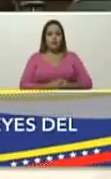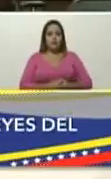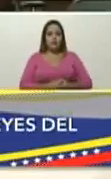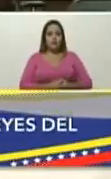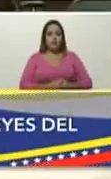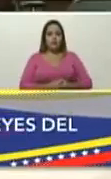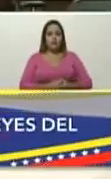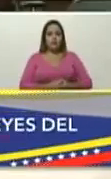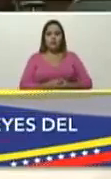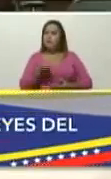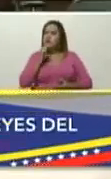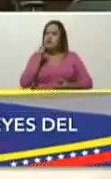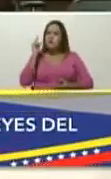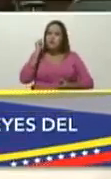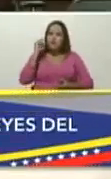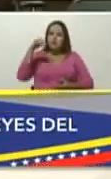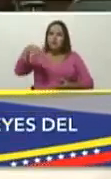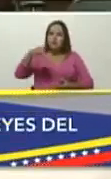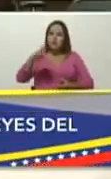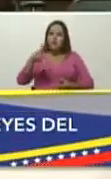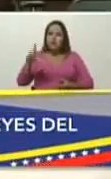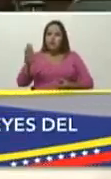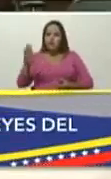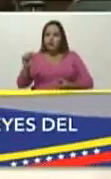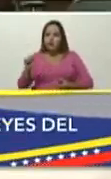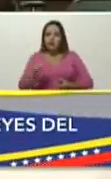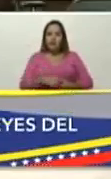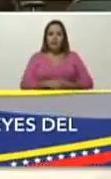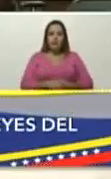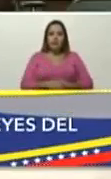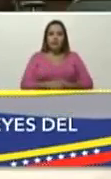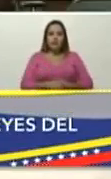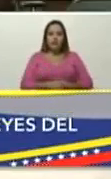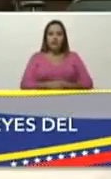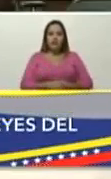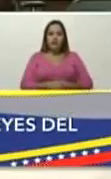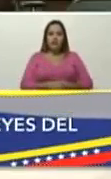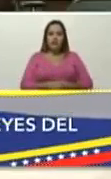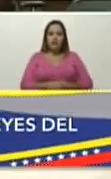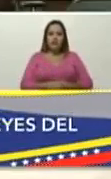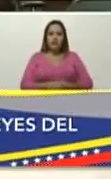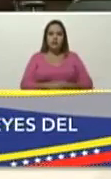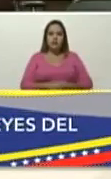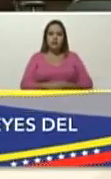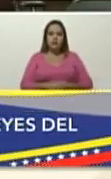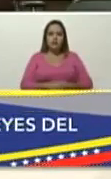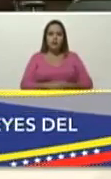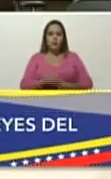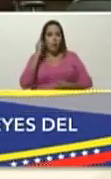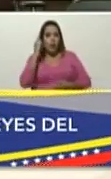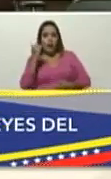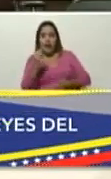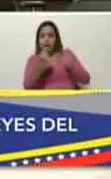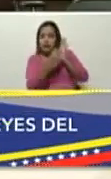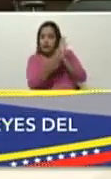Melba Uribe, ¿quién es Melba Uribe? Una compañera, Rosales. Es estudiosa porque tiene su libro